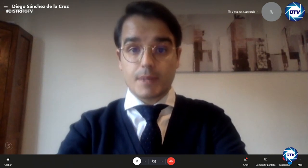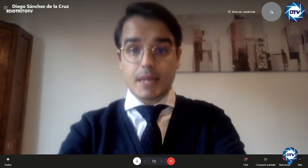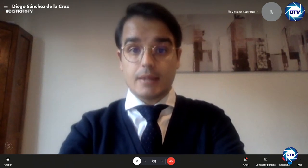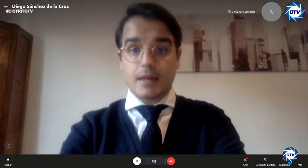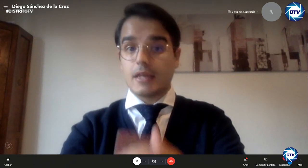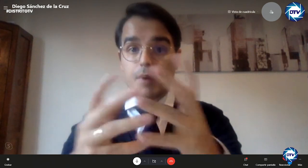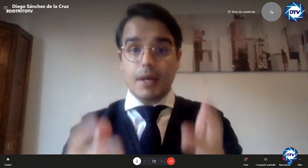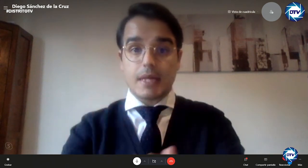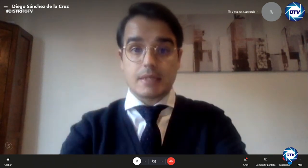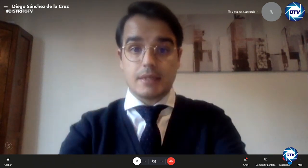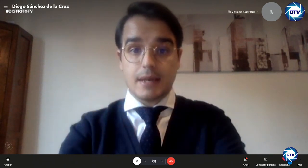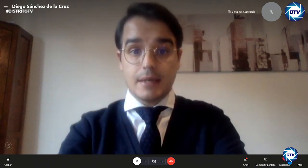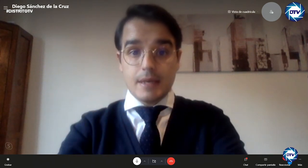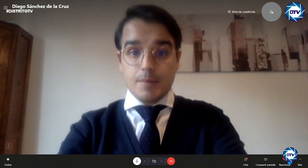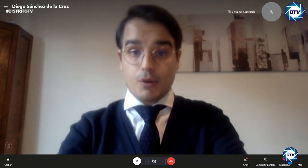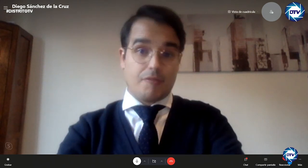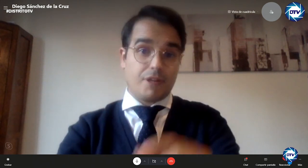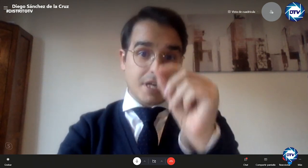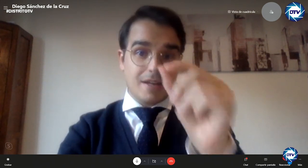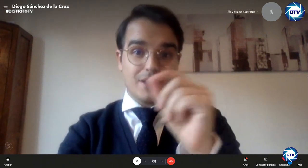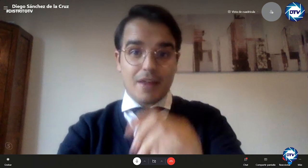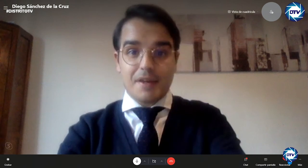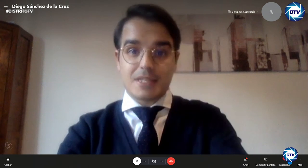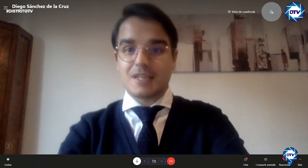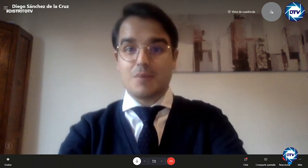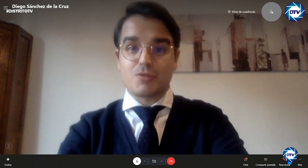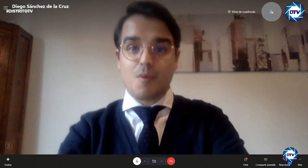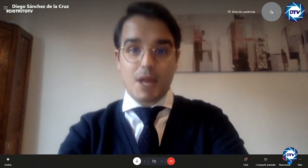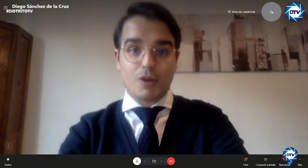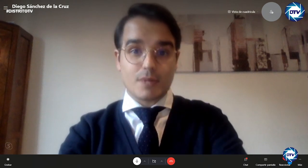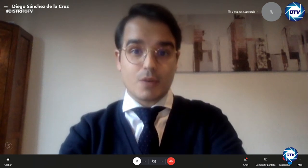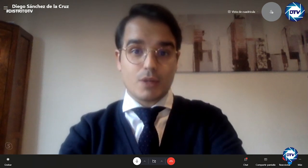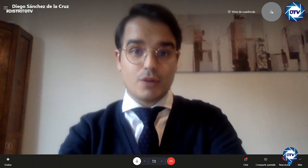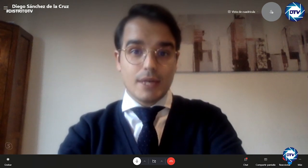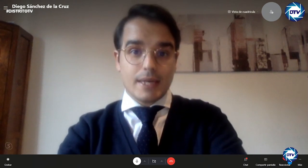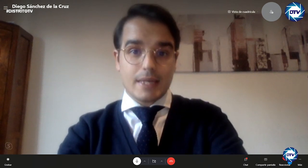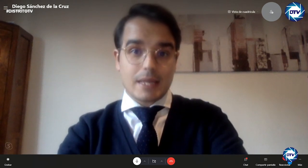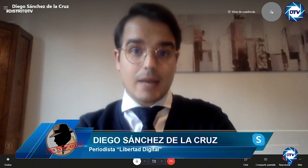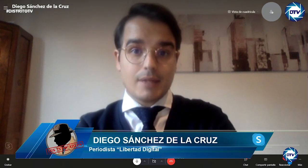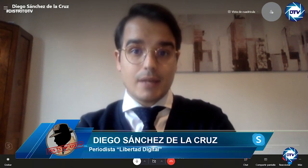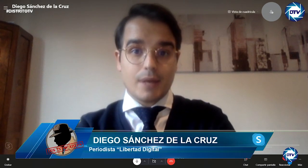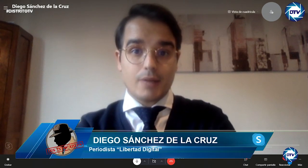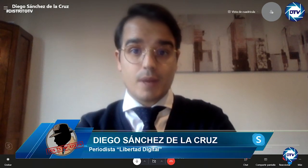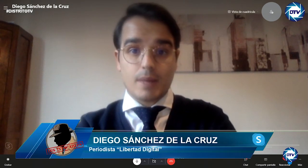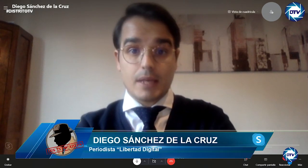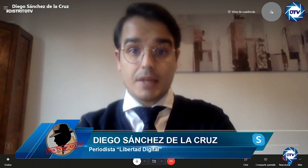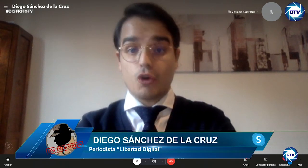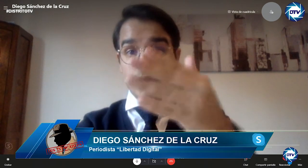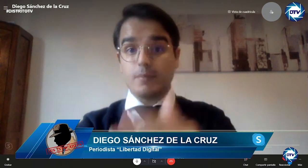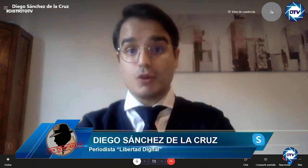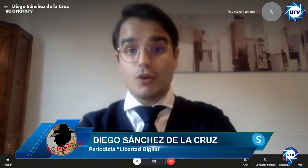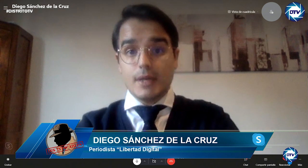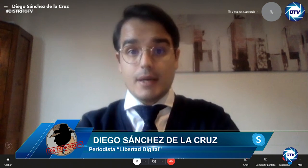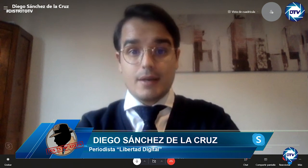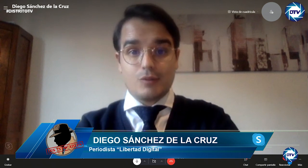web especializadas, librerías, etcétera, pero la fecha, el día de, es ese, el próximo miércoles 24, que ya estará a la venta Liberalismo a la madrileña. Yo